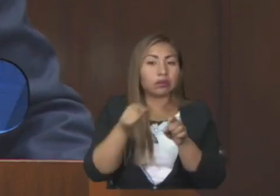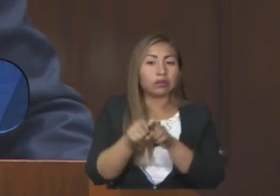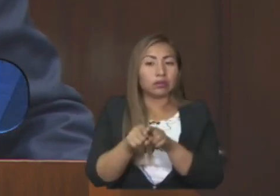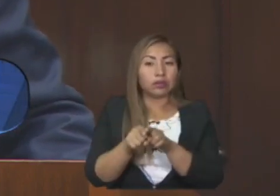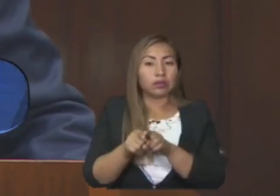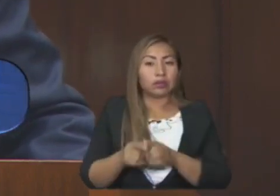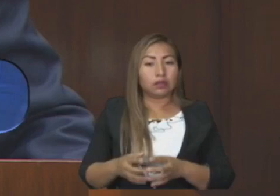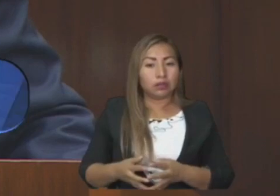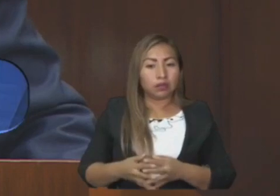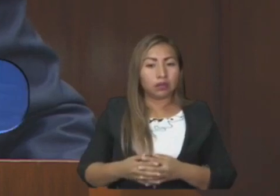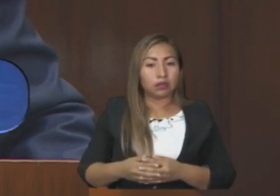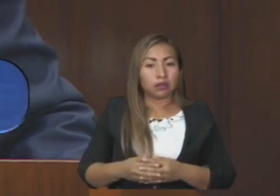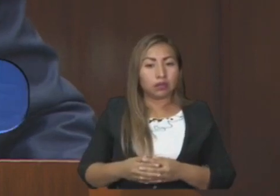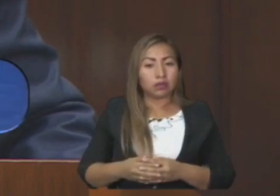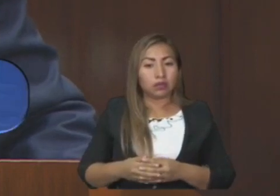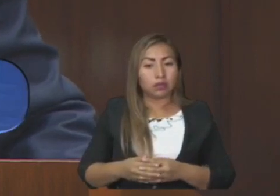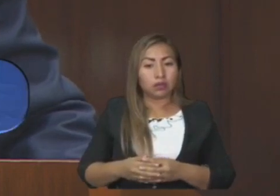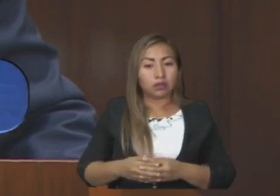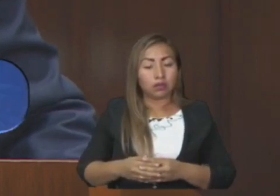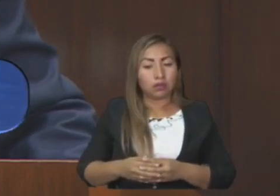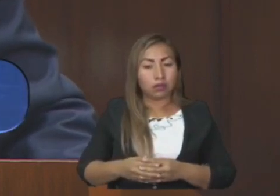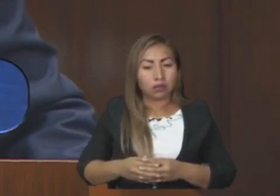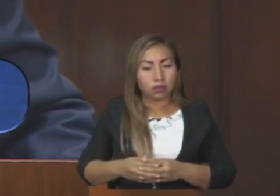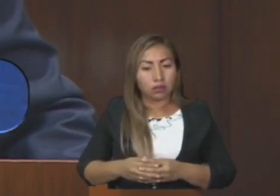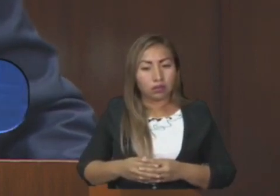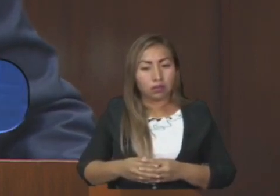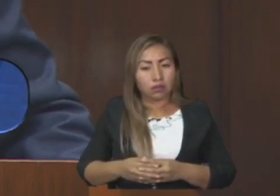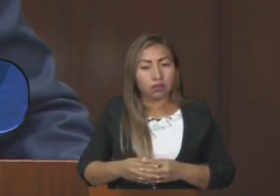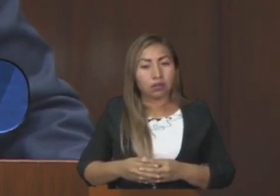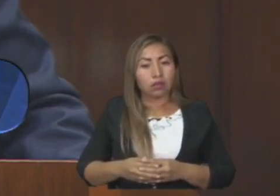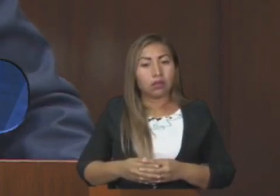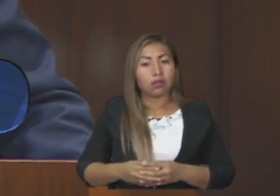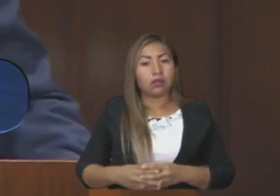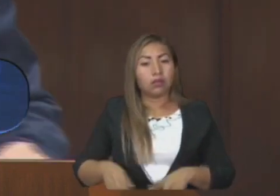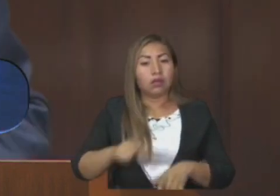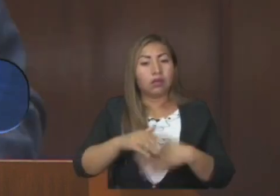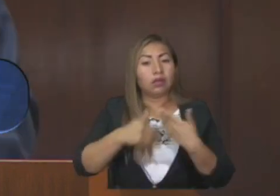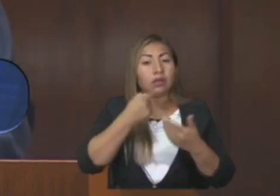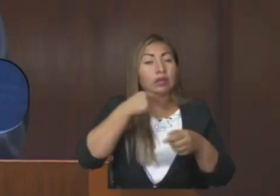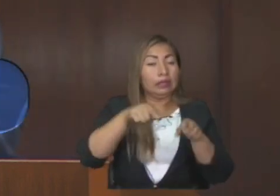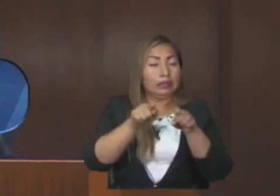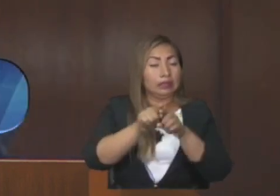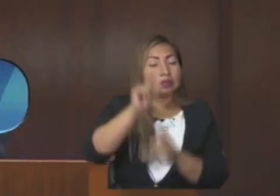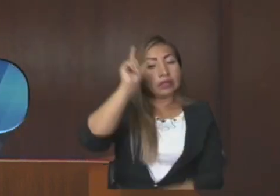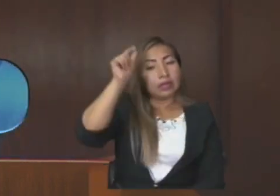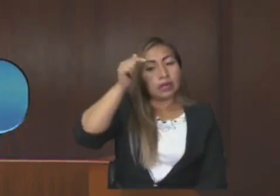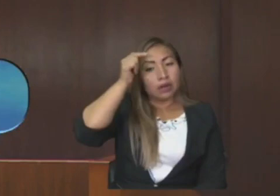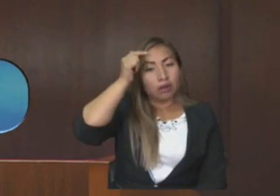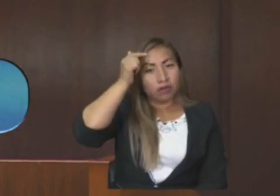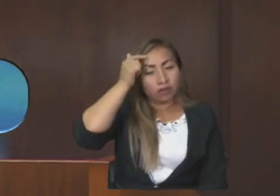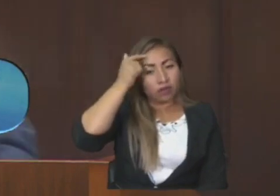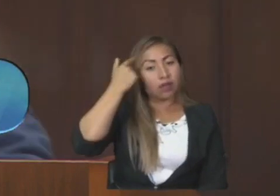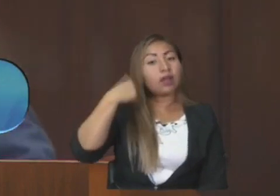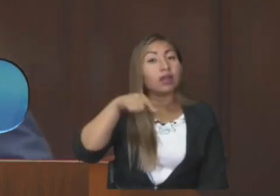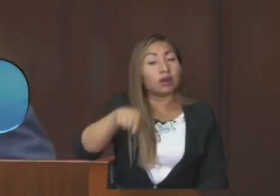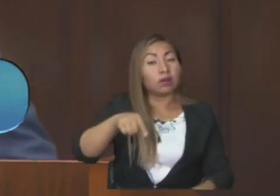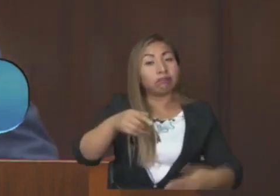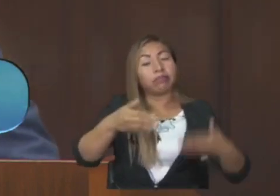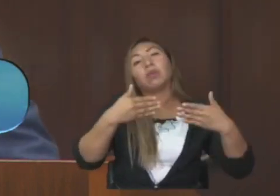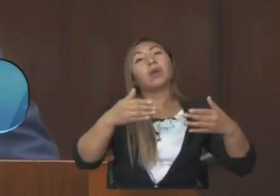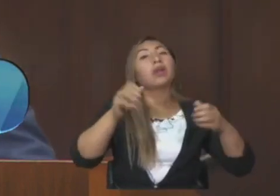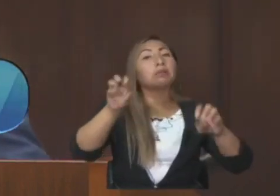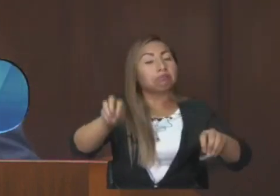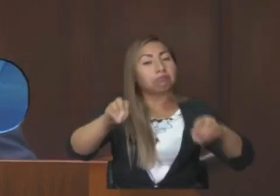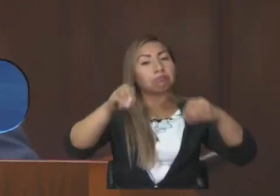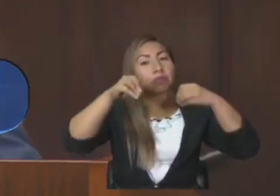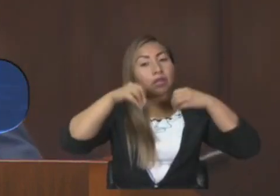arbitraje, las partes deban entablar conversaciones. El Gobierno Nacional aceptó y